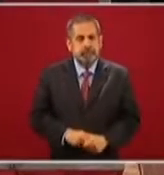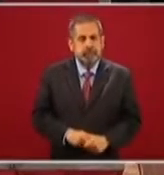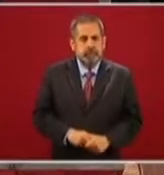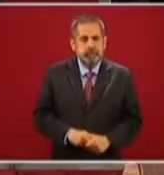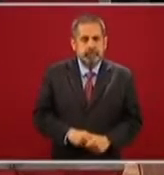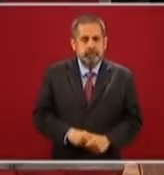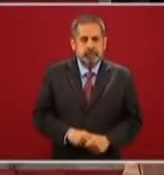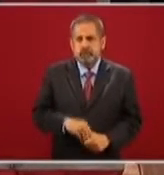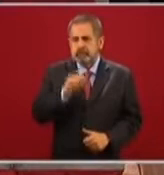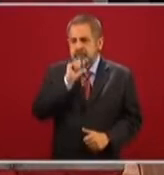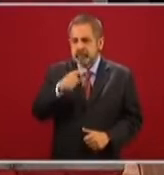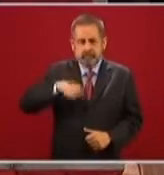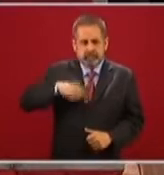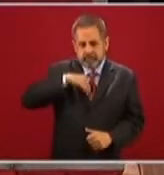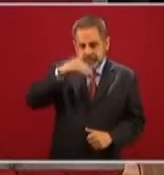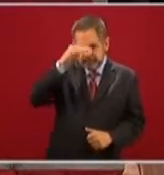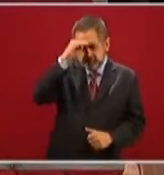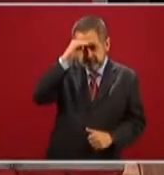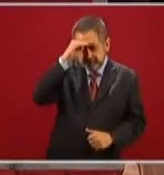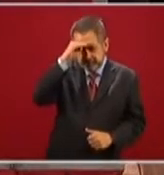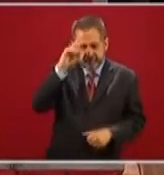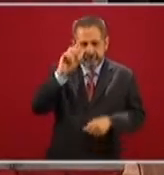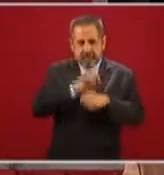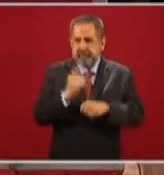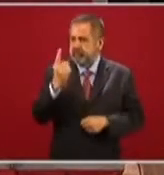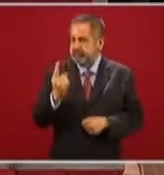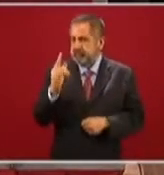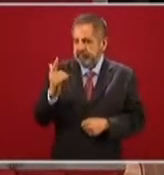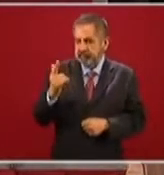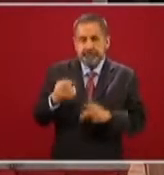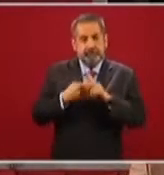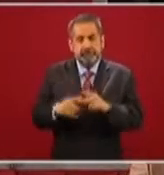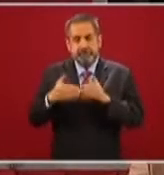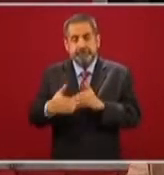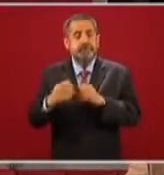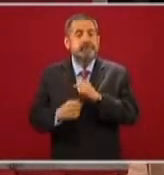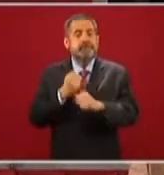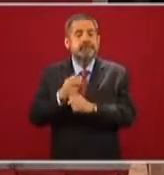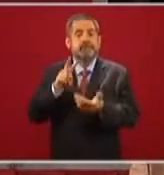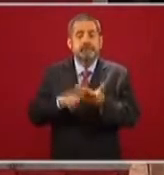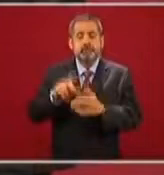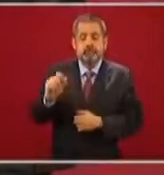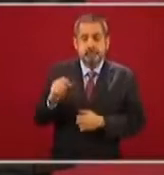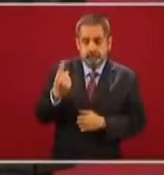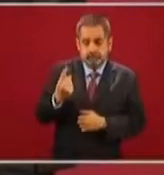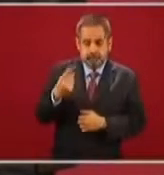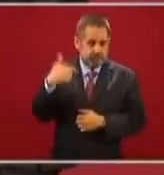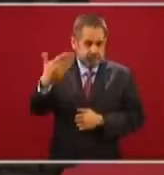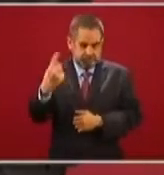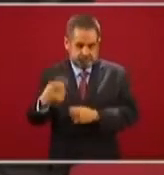Tenemos nosotros considerado a partir del 1 de julio del año 2021, próximo